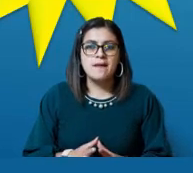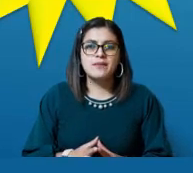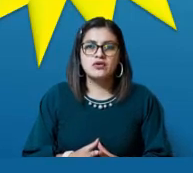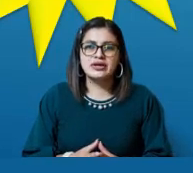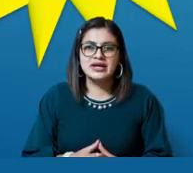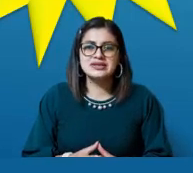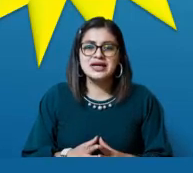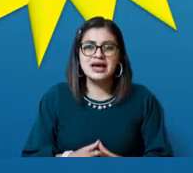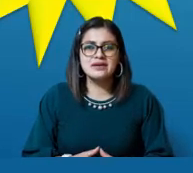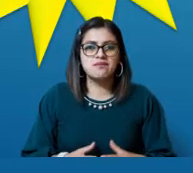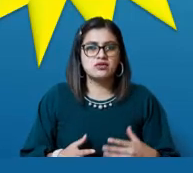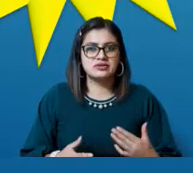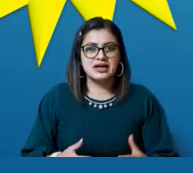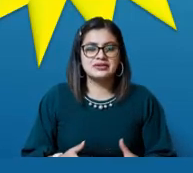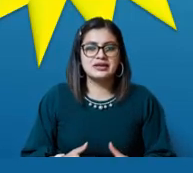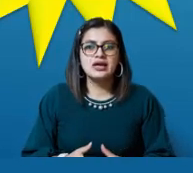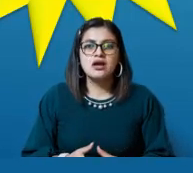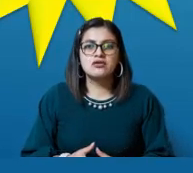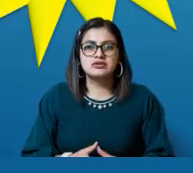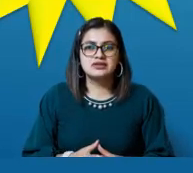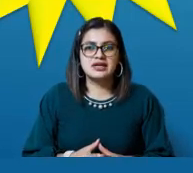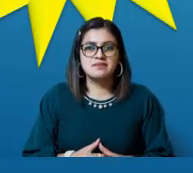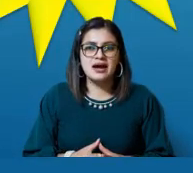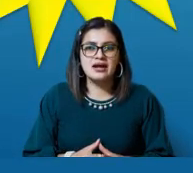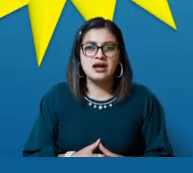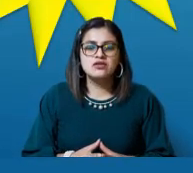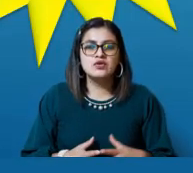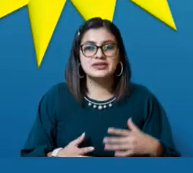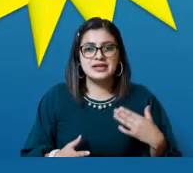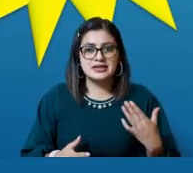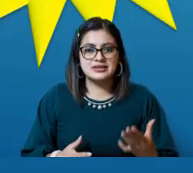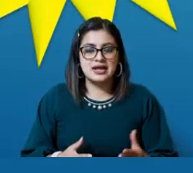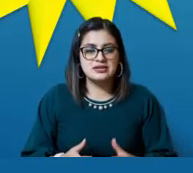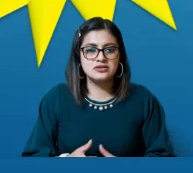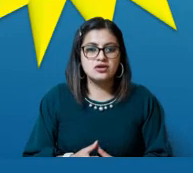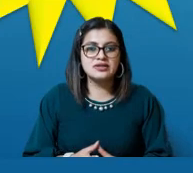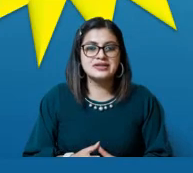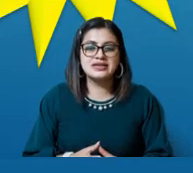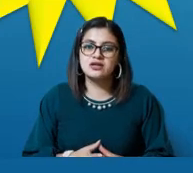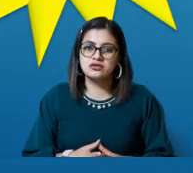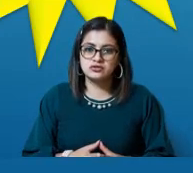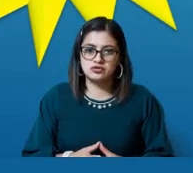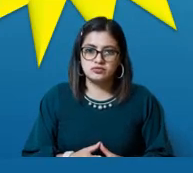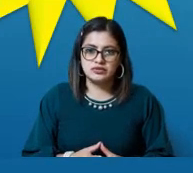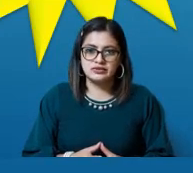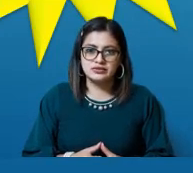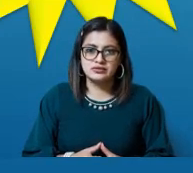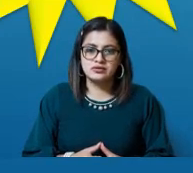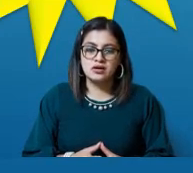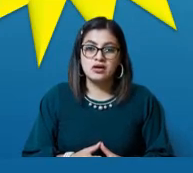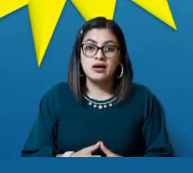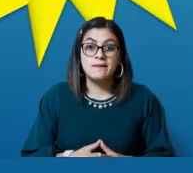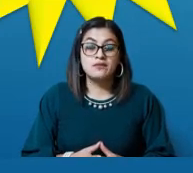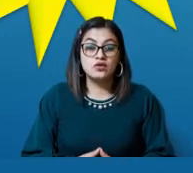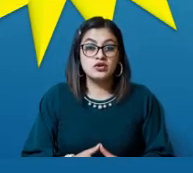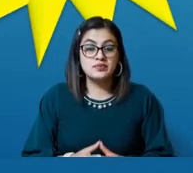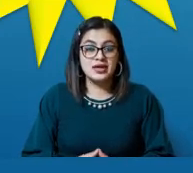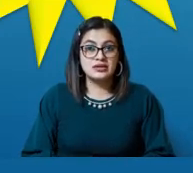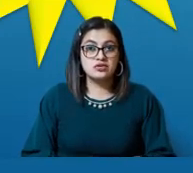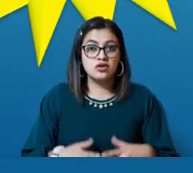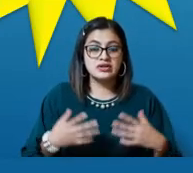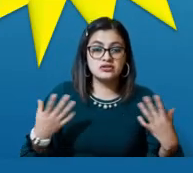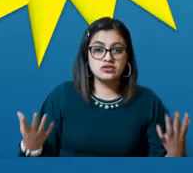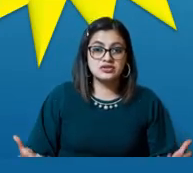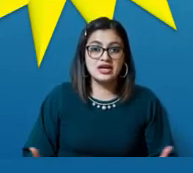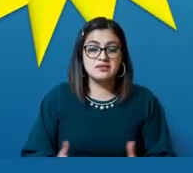4. ¿Por qué será importante conservar nuestras tradiciones y costumbres? Muy